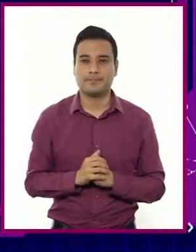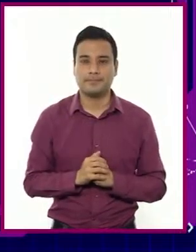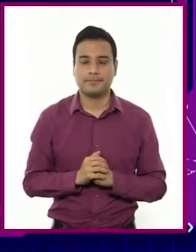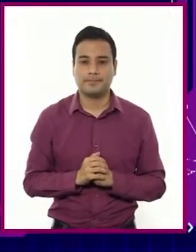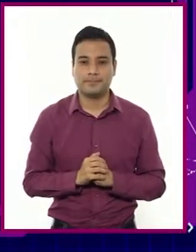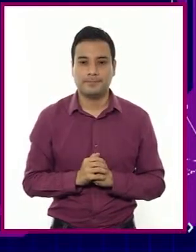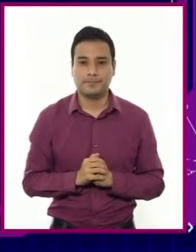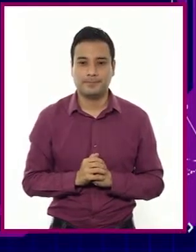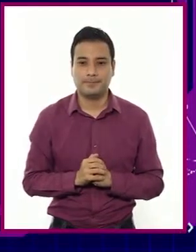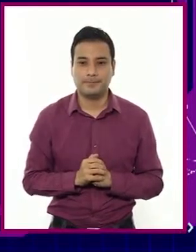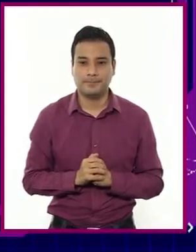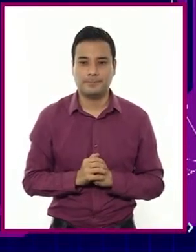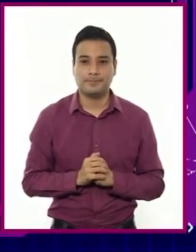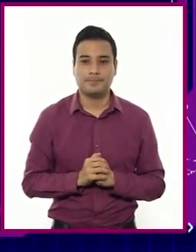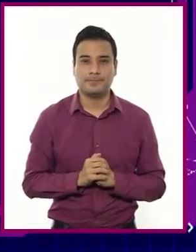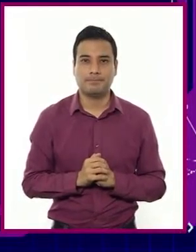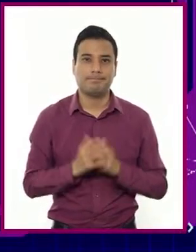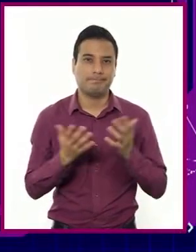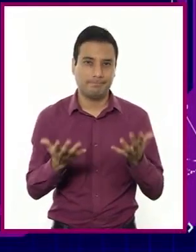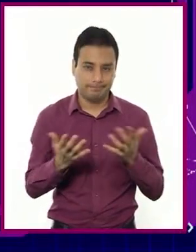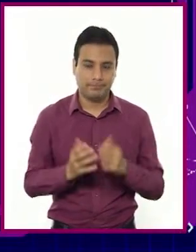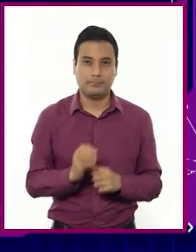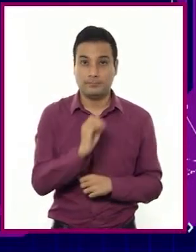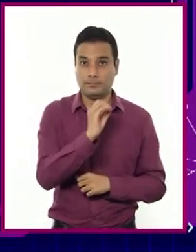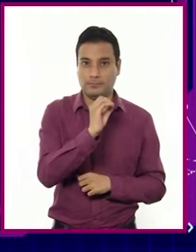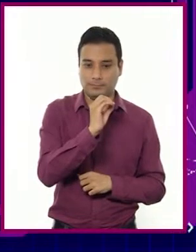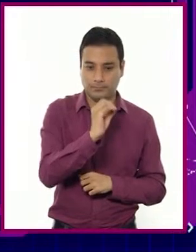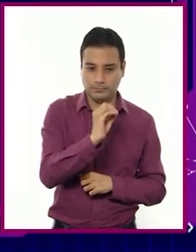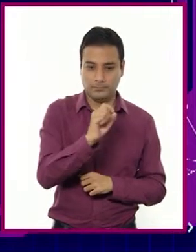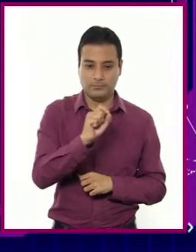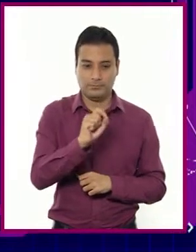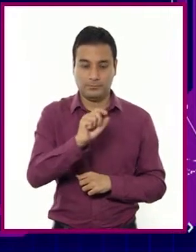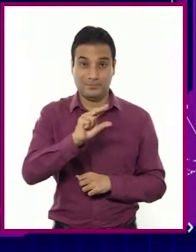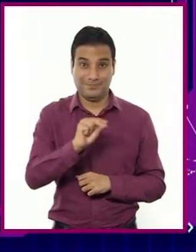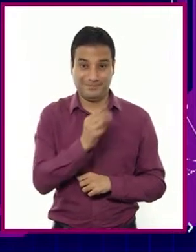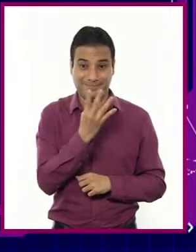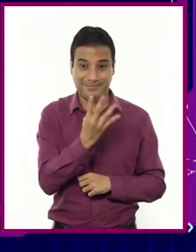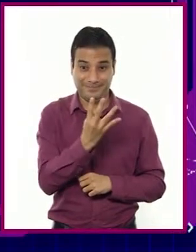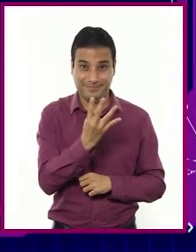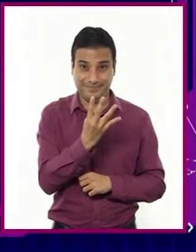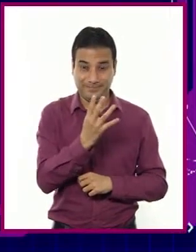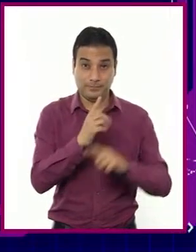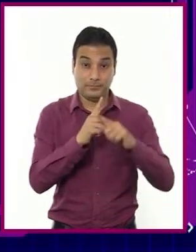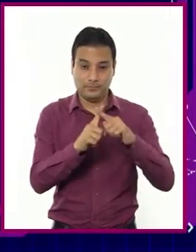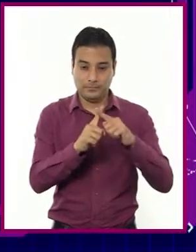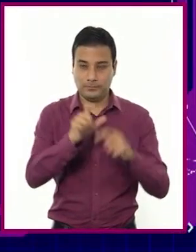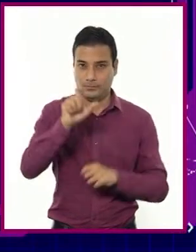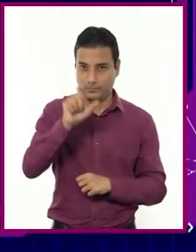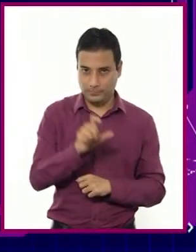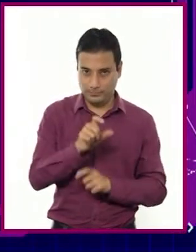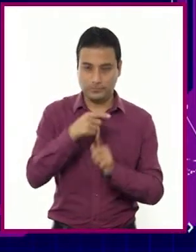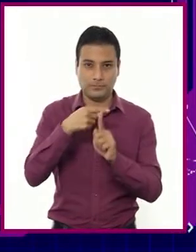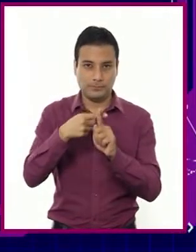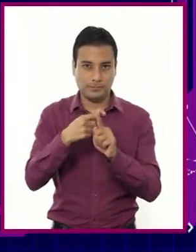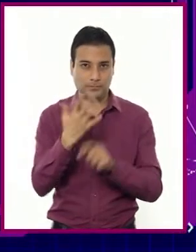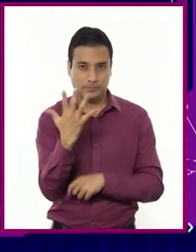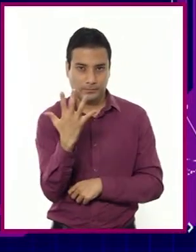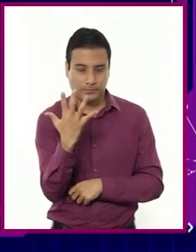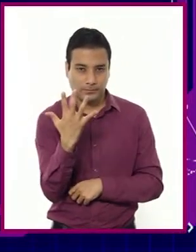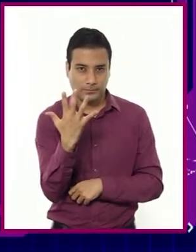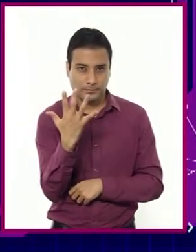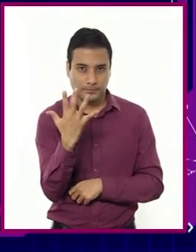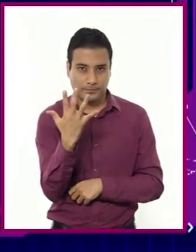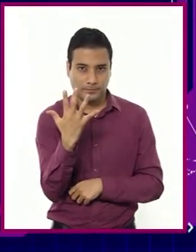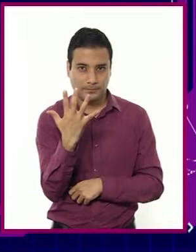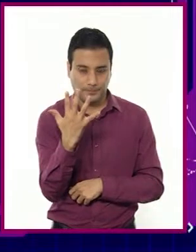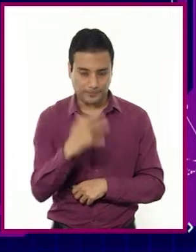en volumen. Por lo tanto, se obtiene la expresión 0.84 por X más 5 para representar